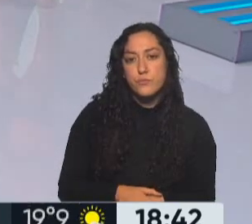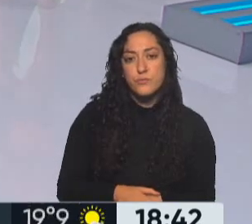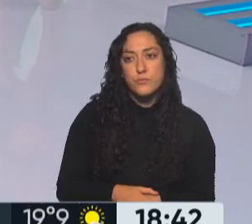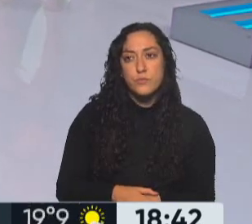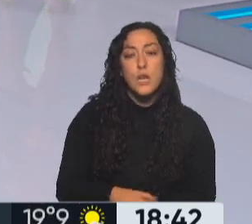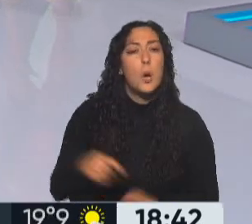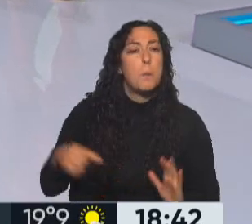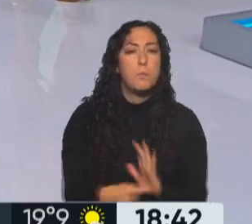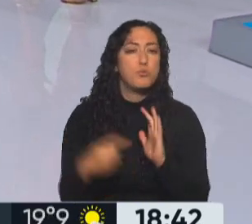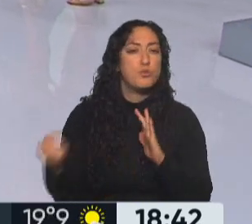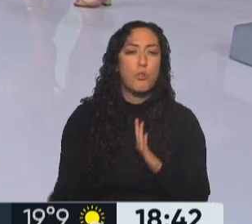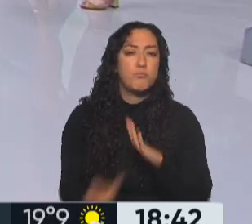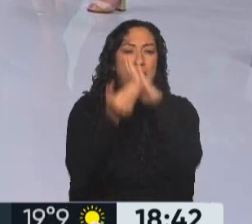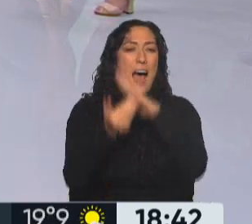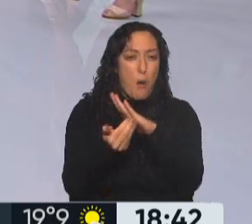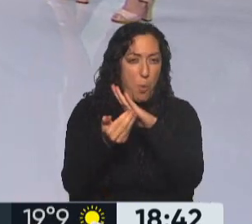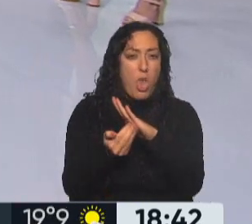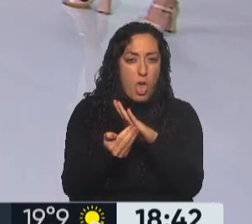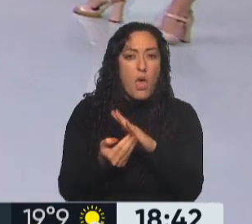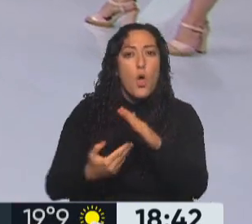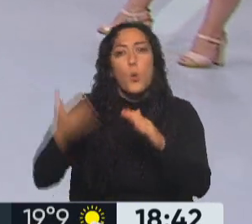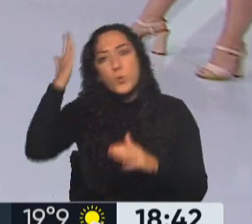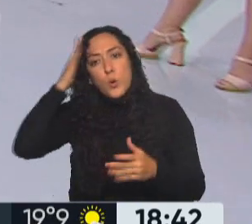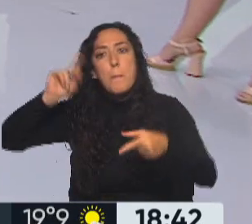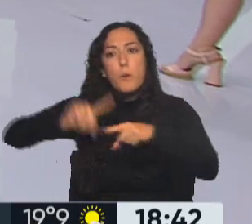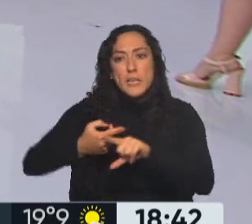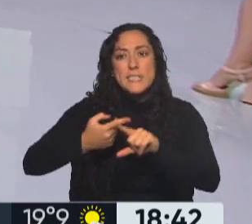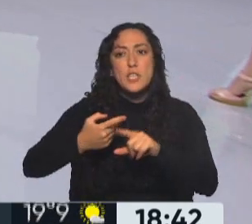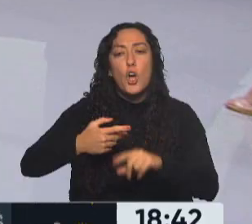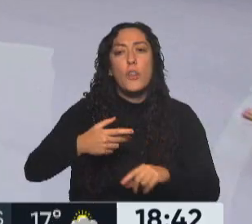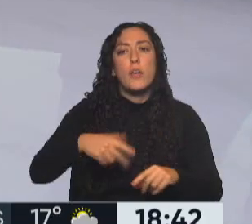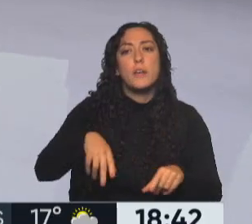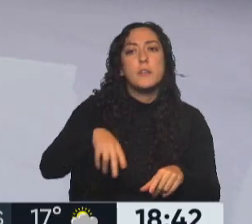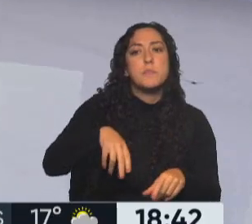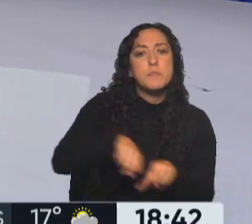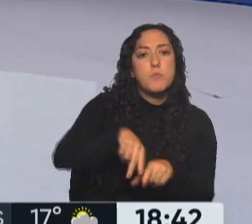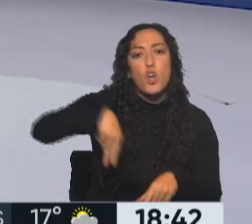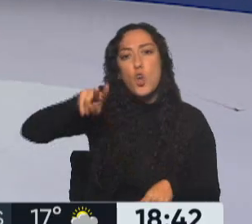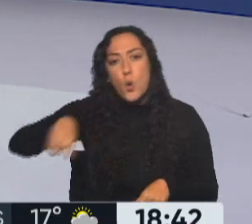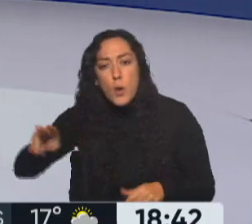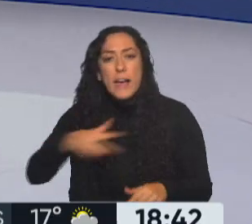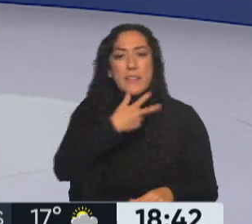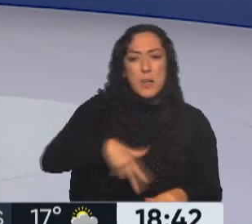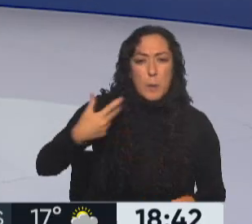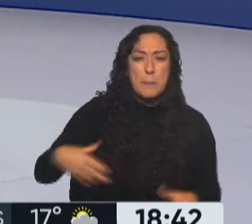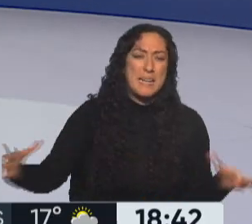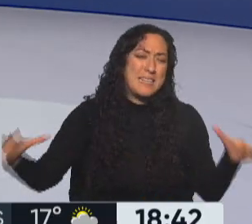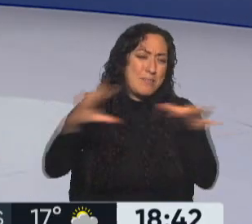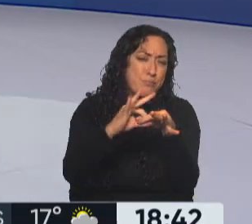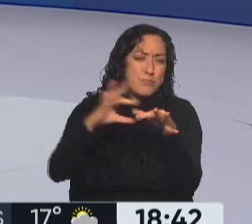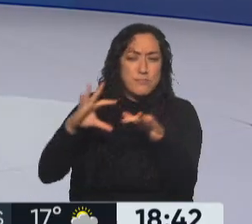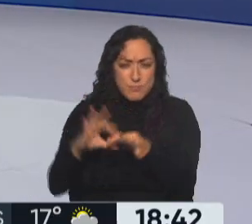punto clave para entender, asociada cultural y políticamente a los reinos de Noruega y de Dinamarca desde hace más de